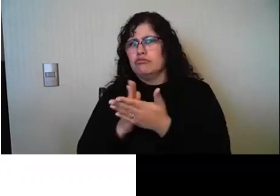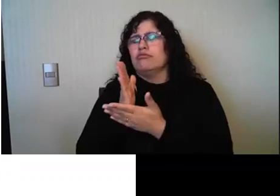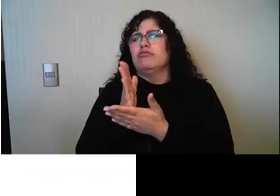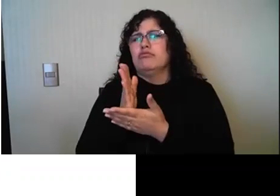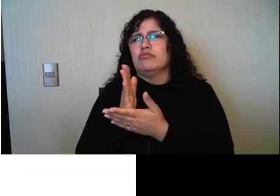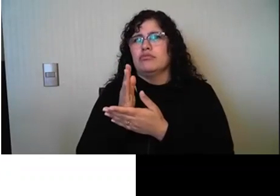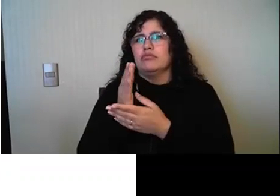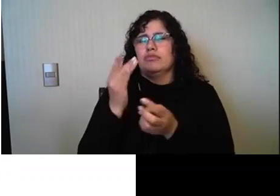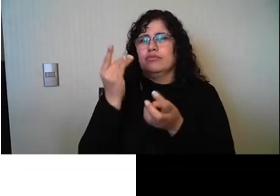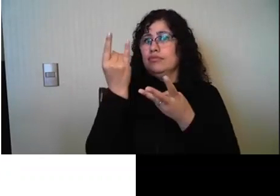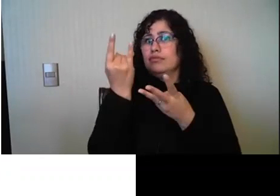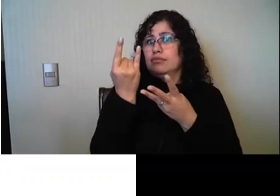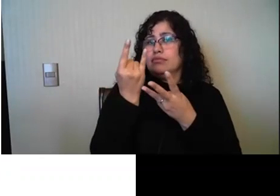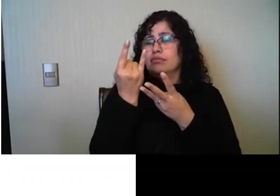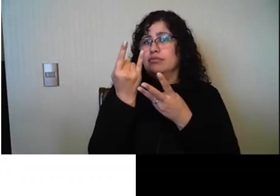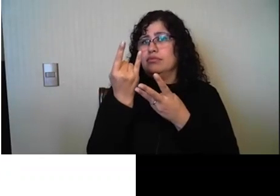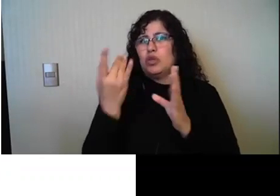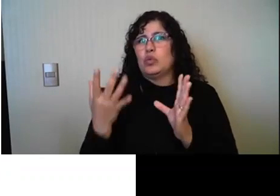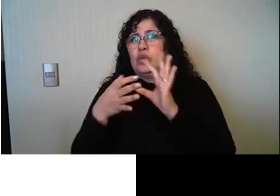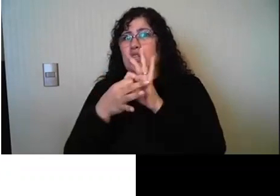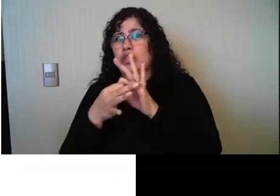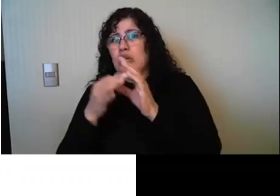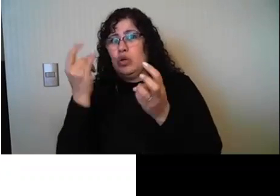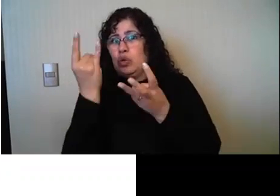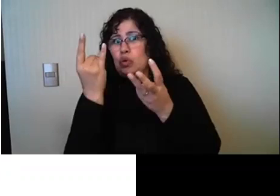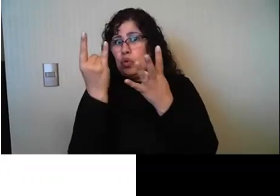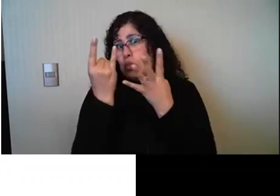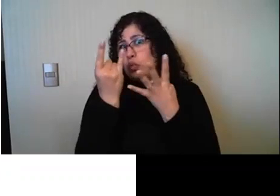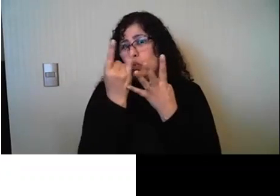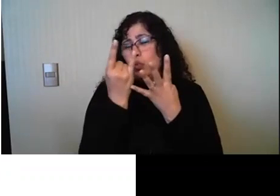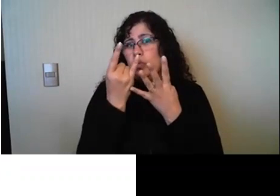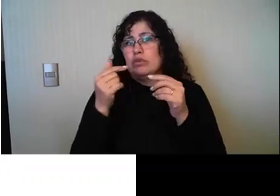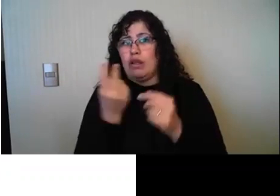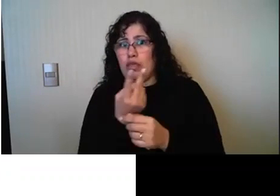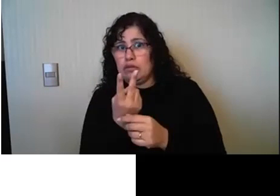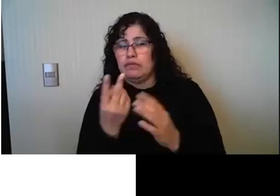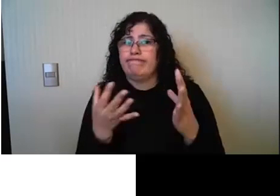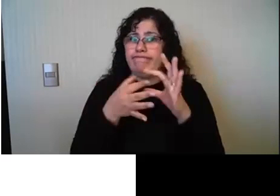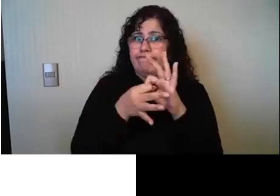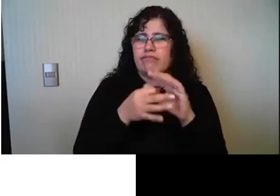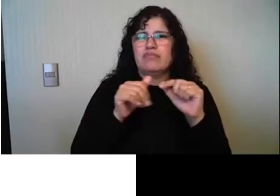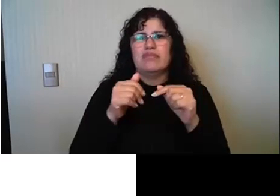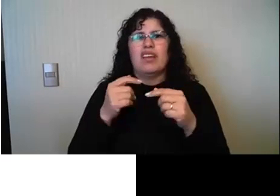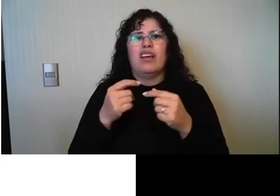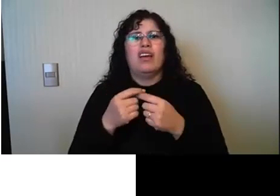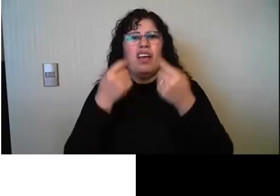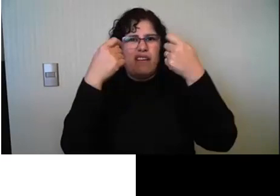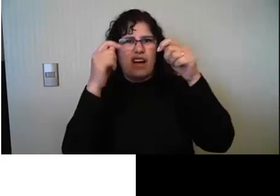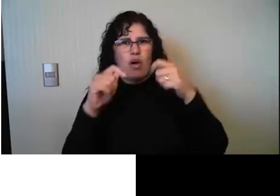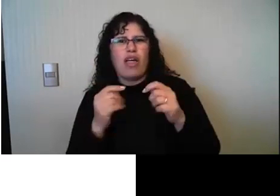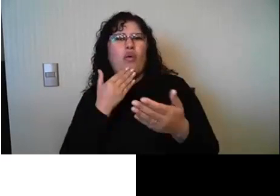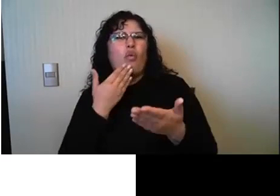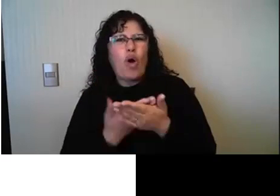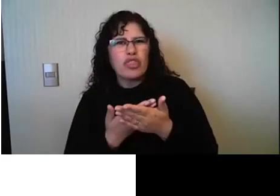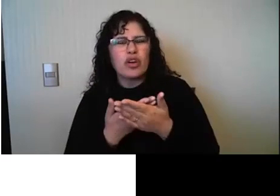número 3, junto a la unidad número 4, es evaluada en la tercera prueba teórica.